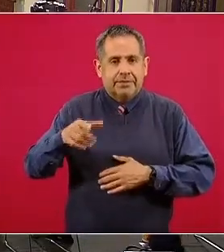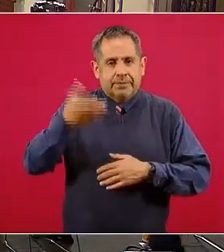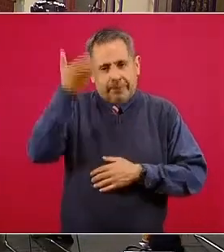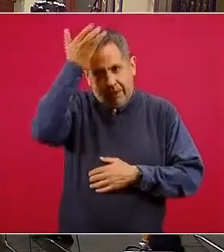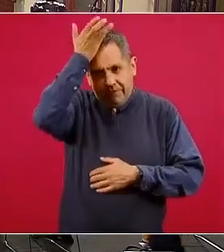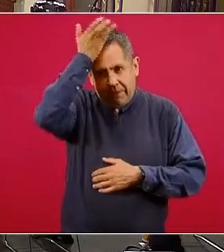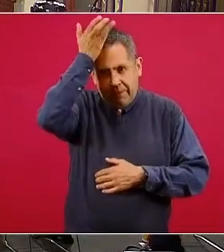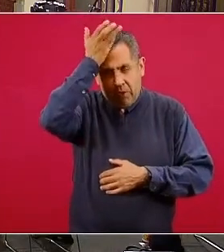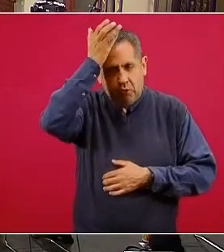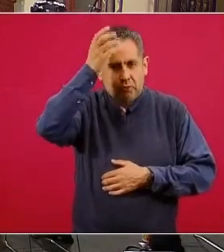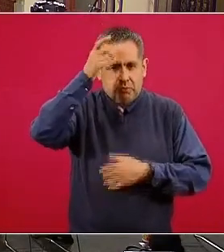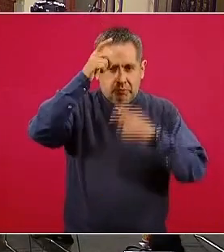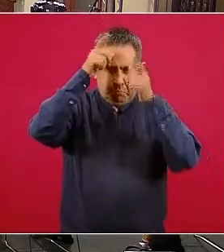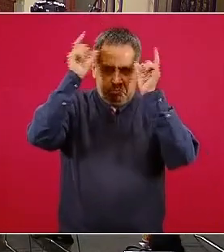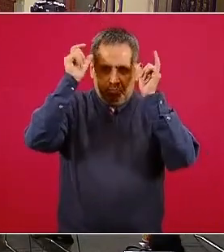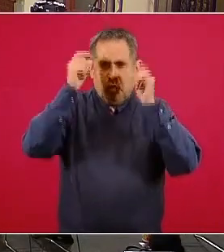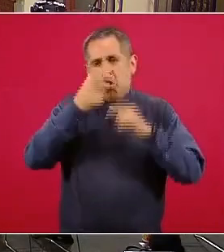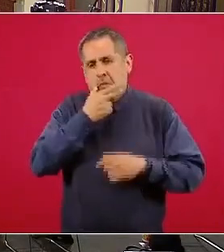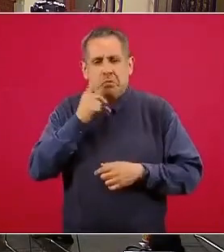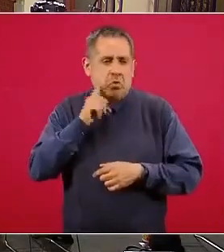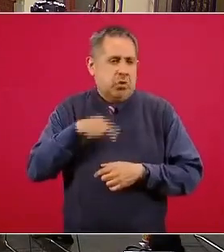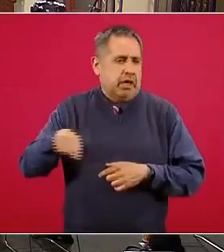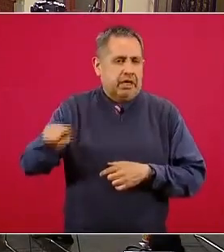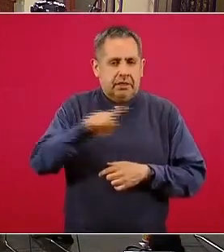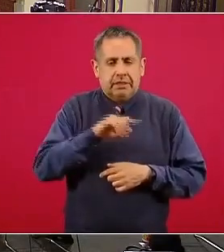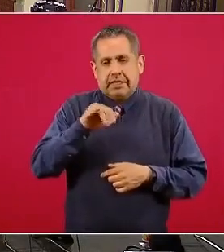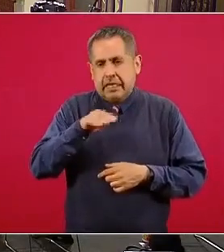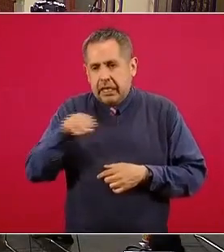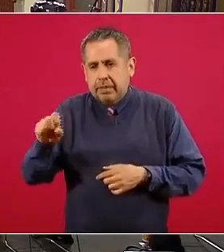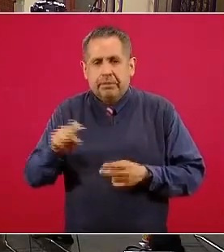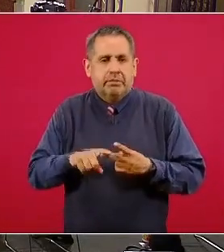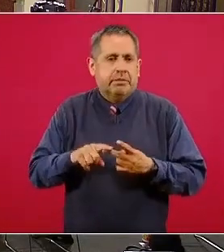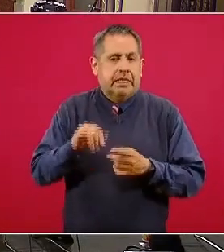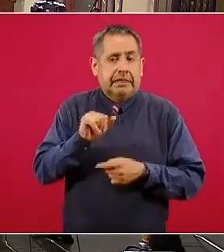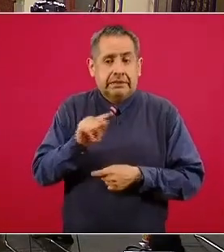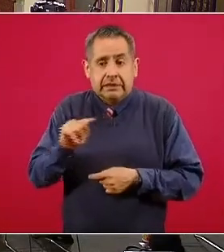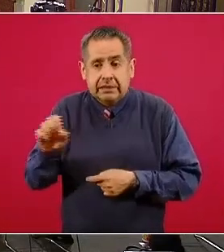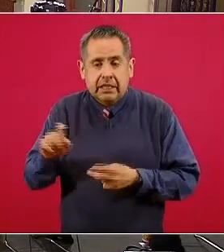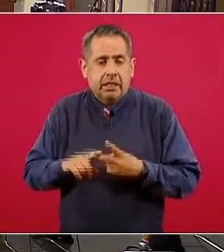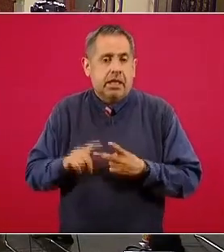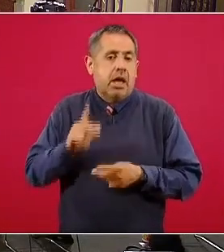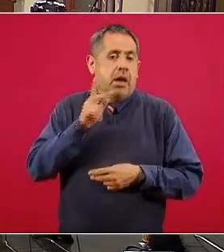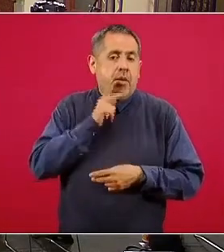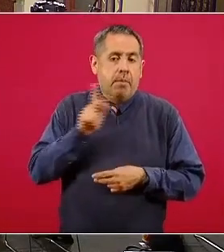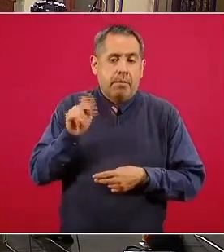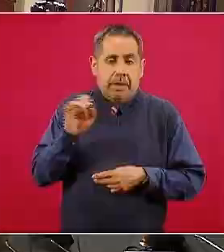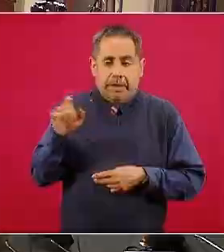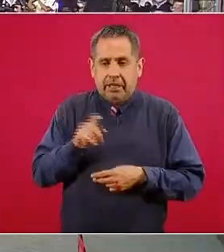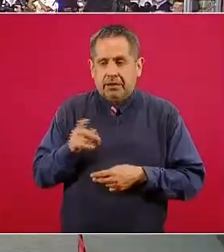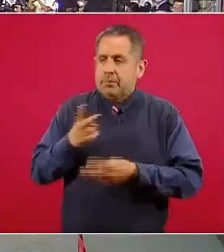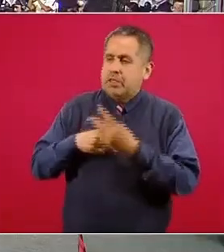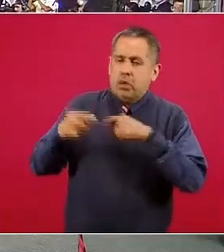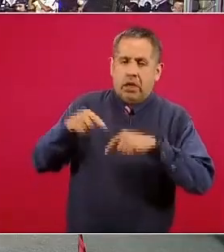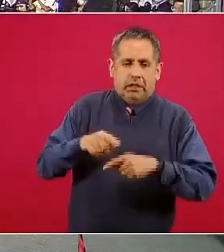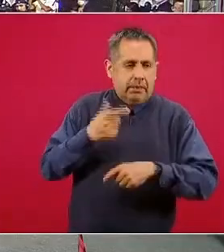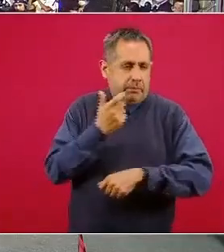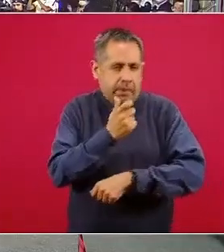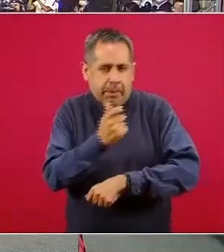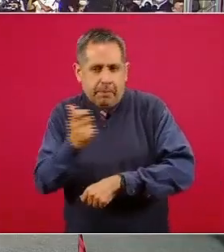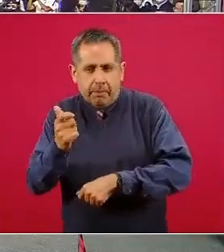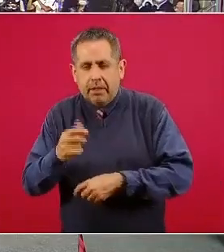incluyendo los servicios de salud de la Ciudad de México, el IMSS, el ISSSTE y Pemex. Muchas gracias.